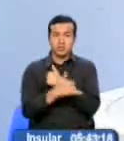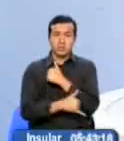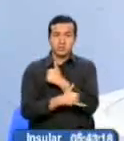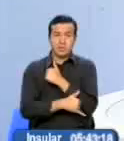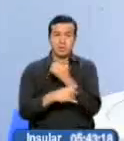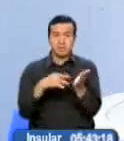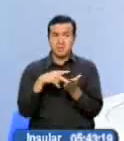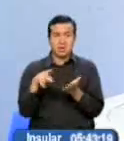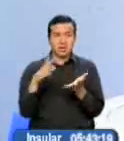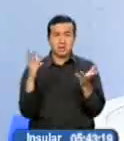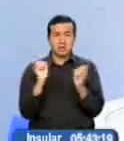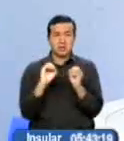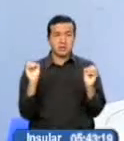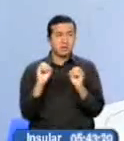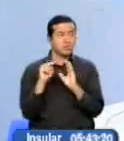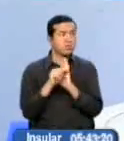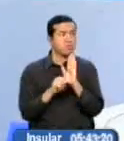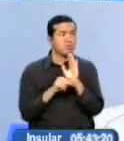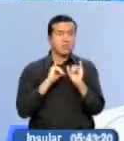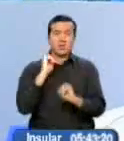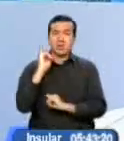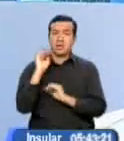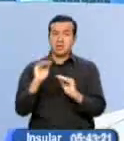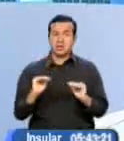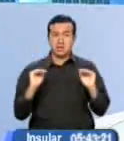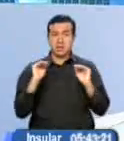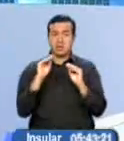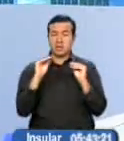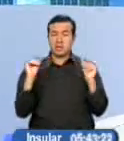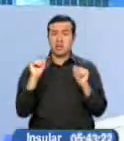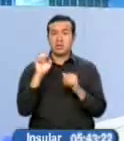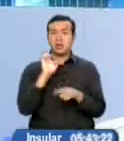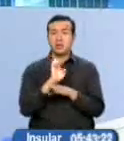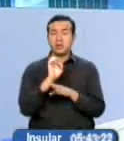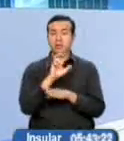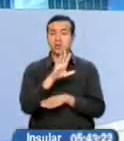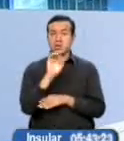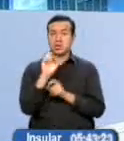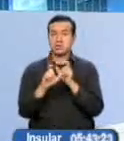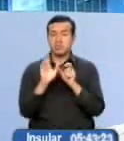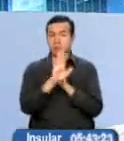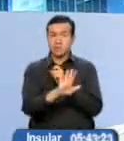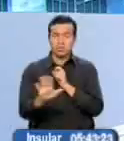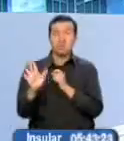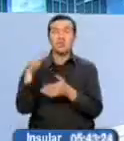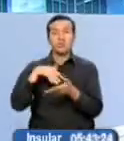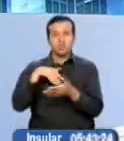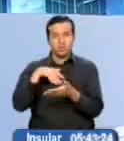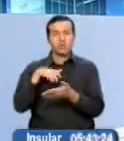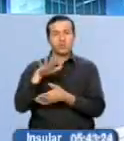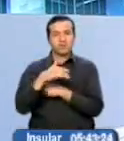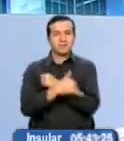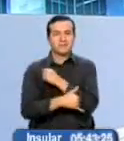costo alguno y bajo estándares elevados de calidad. En Ecuador, más de 500 compatriotas actualmente estudian en ese